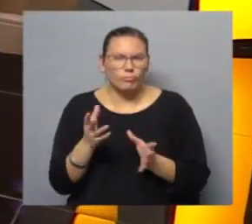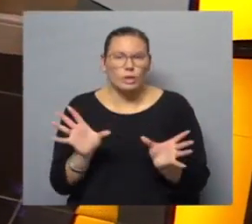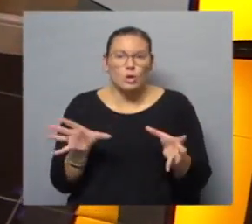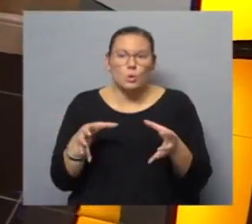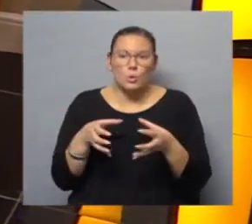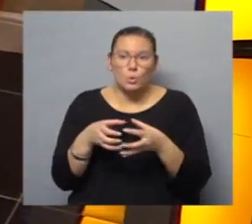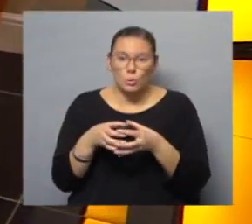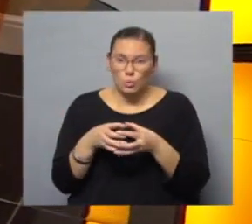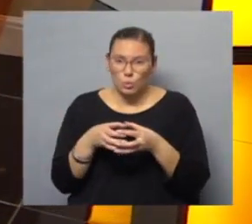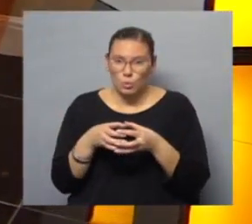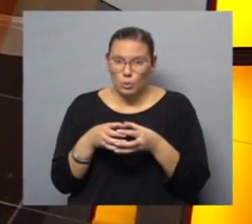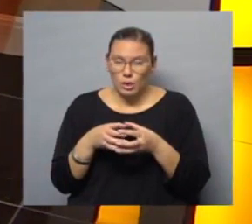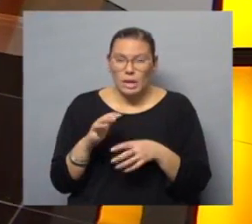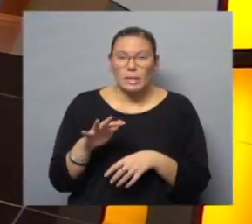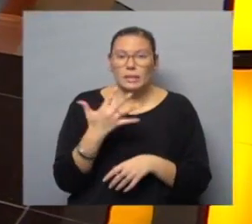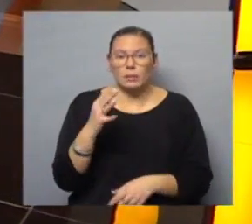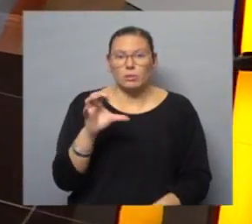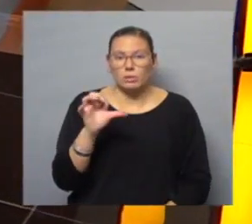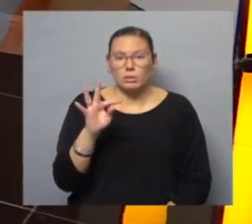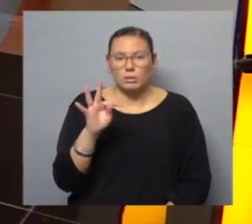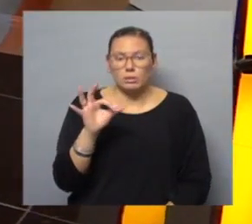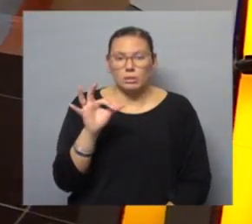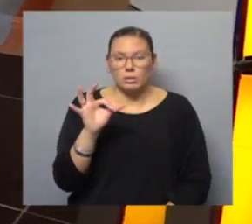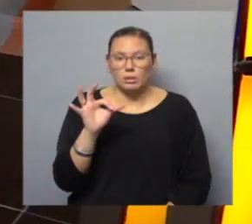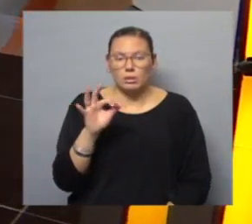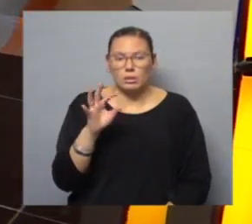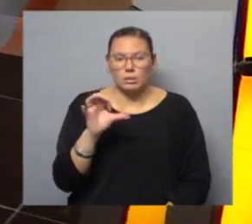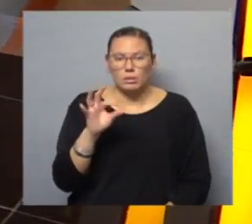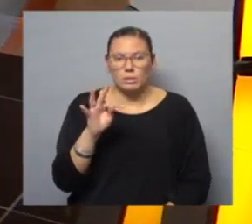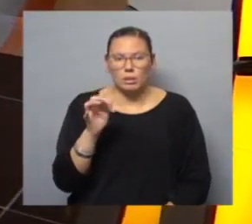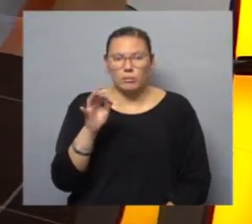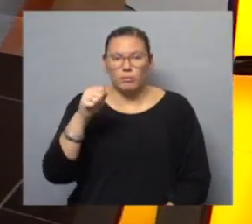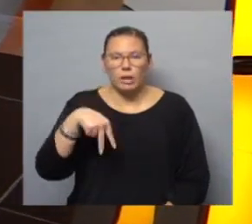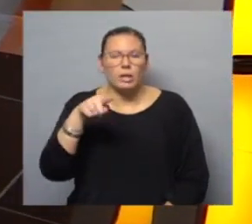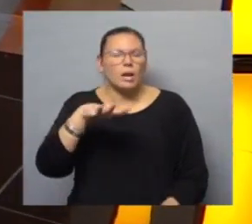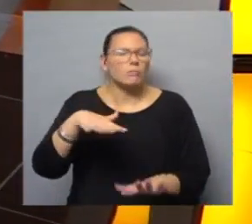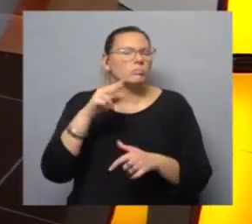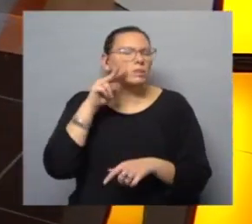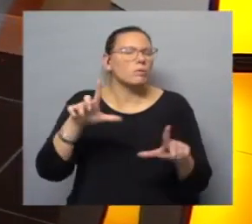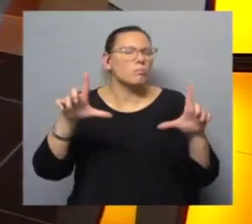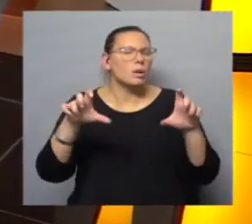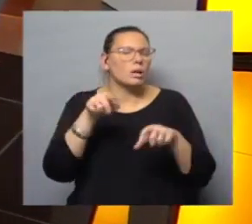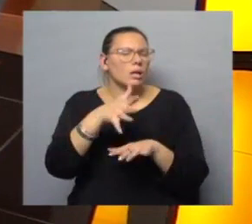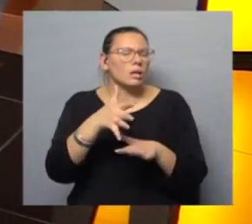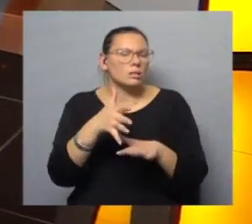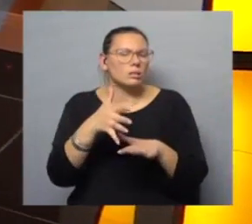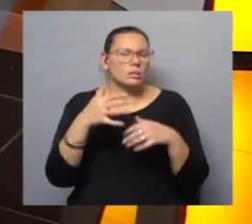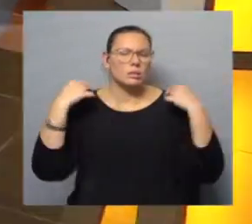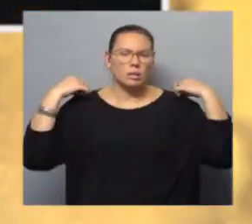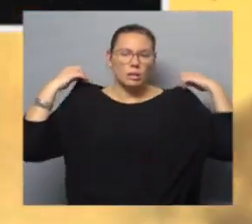conjunto el quinteto de Stefan, que es un conjunto de galaxias, de estrellas. ¿Qué se ve en esa imagen? Bien, el quinteto de Stefan es